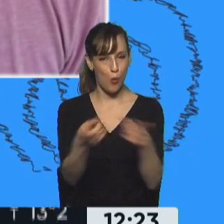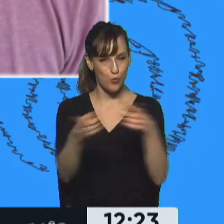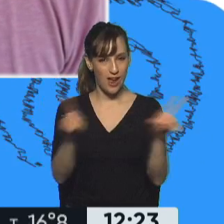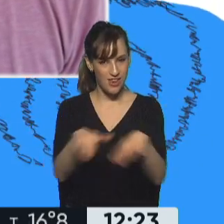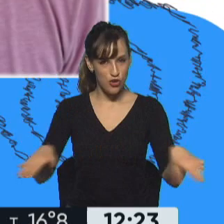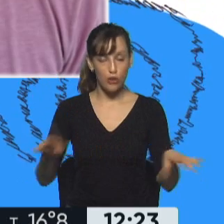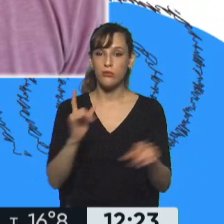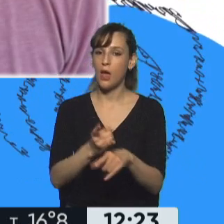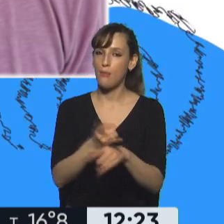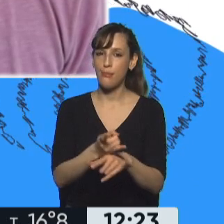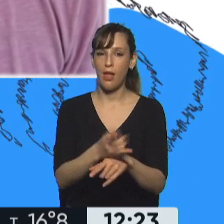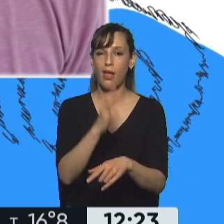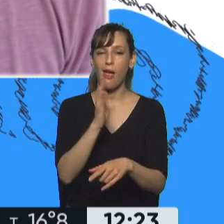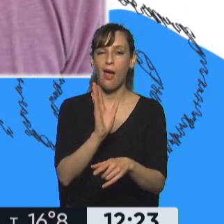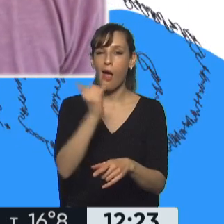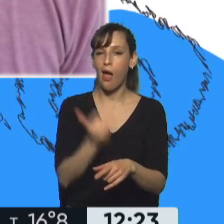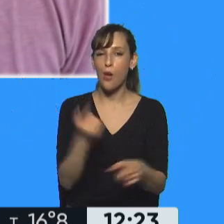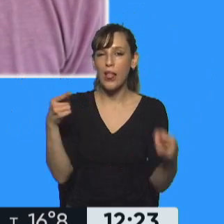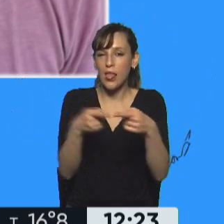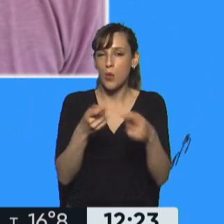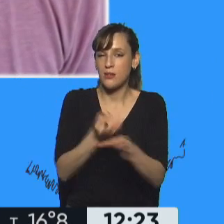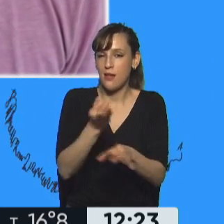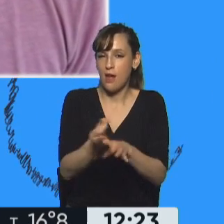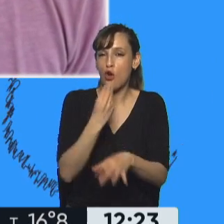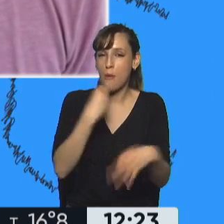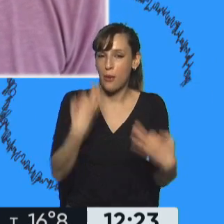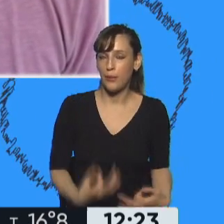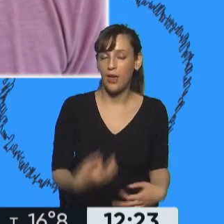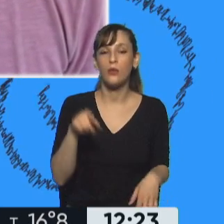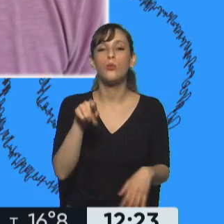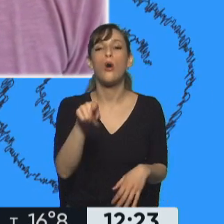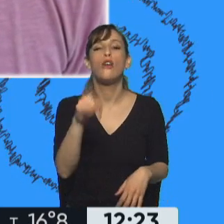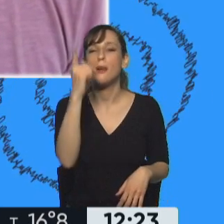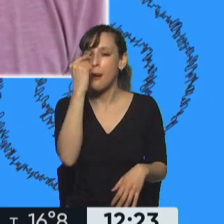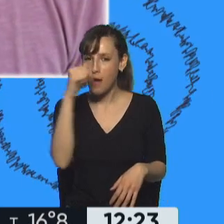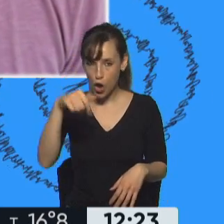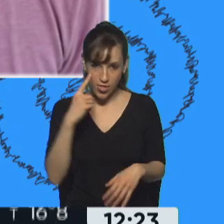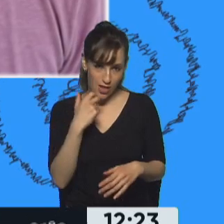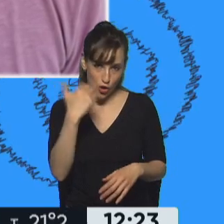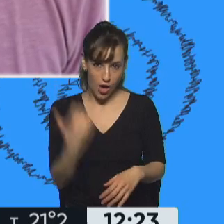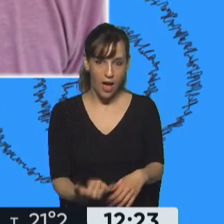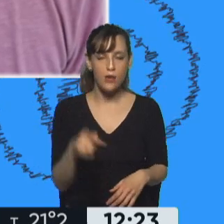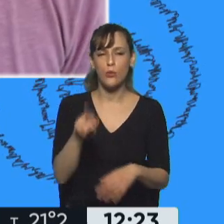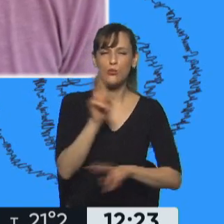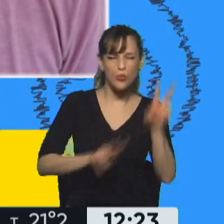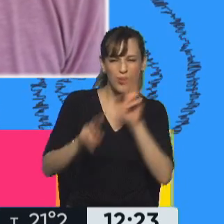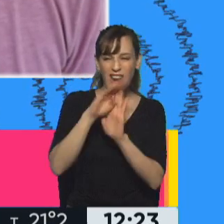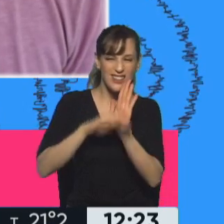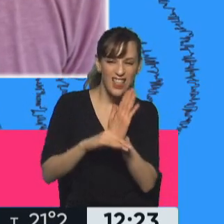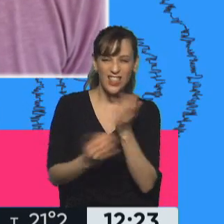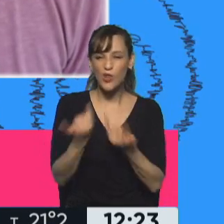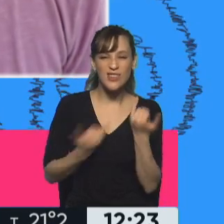los chicos coman más sano. ¿Cómo sos ahora como papá? ¿Te pones a cocinar para Mitaí, buscas recetas? ¿Cómo es